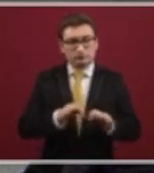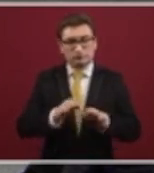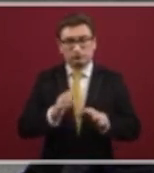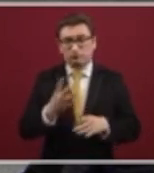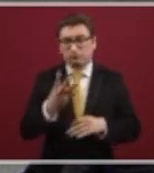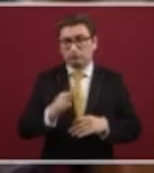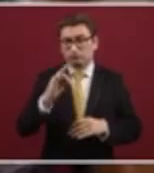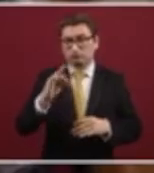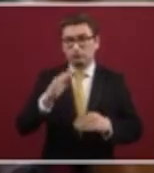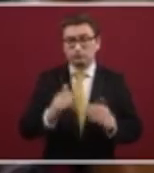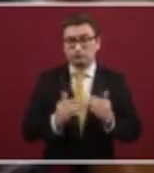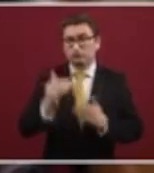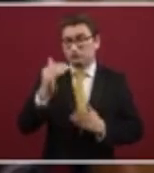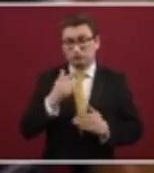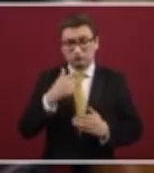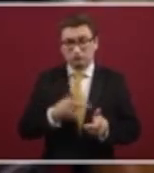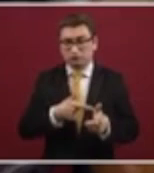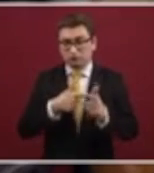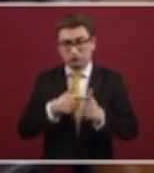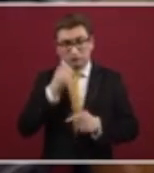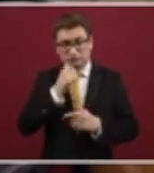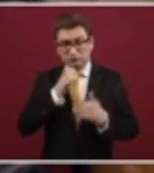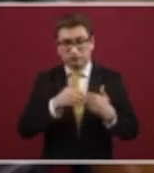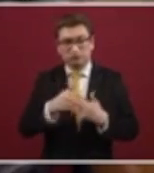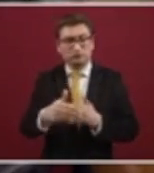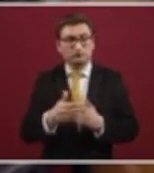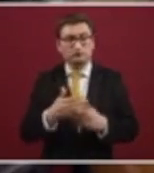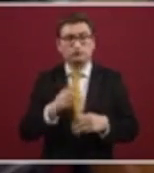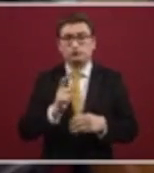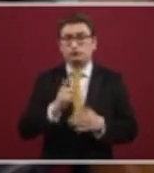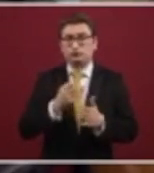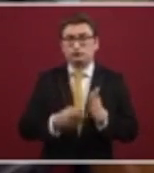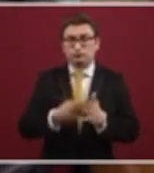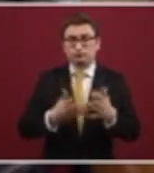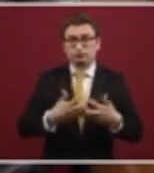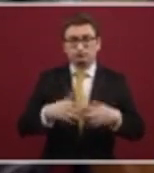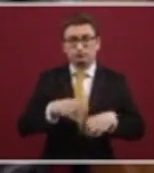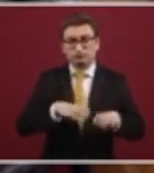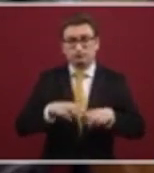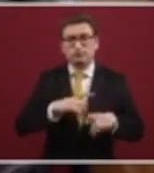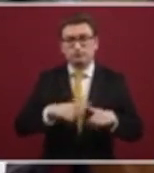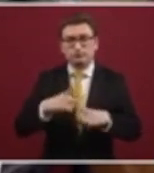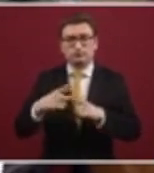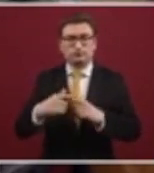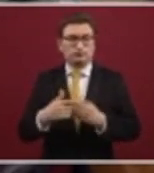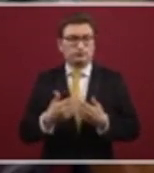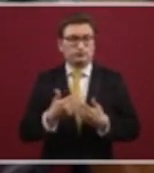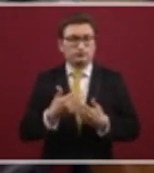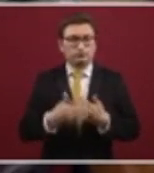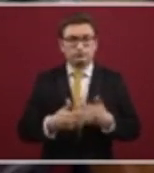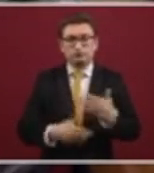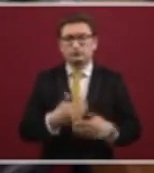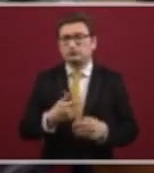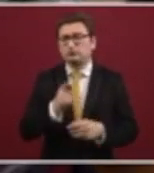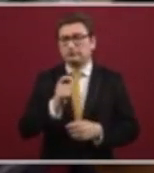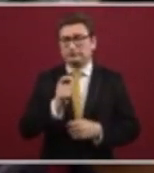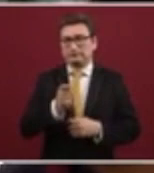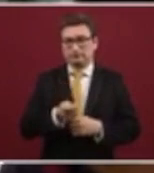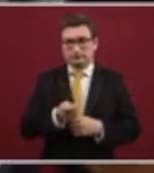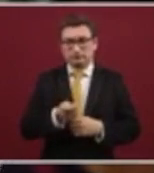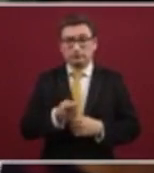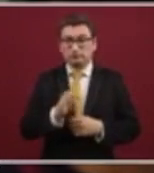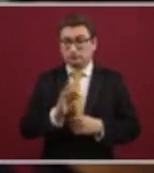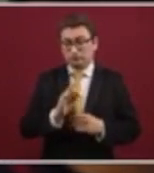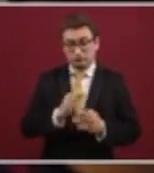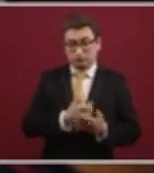manera permanente y con tasas de productividad incremental que signifique la posibilidad de un